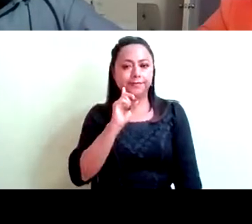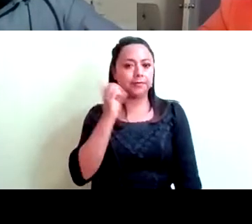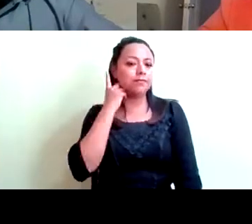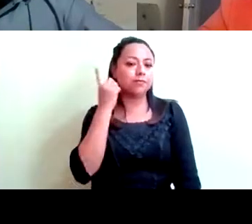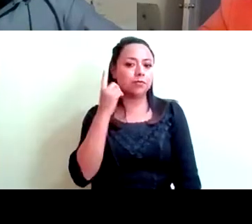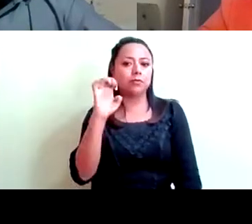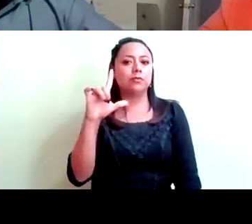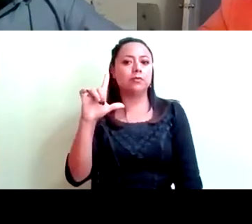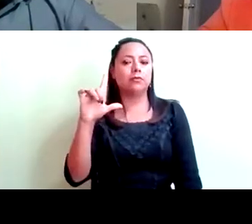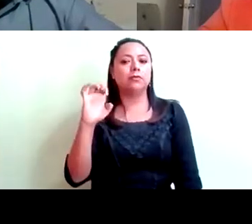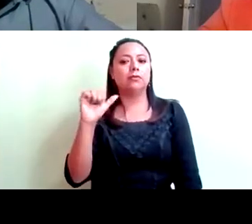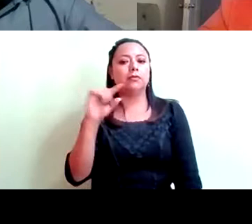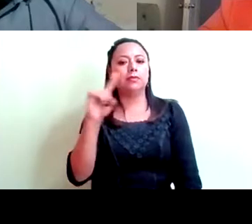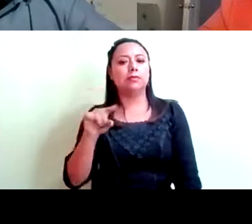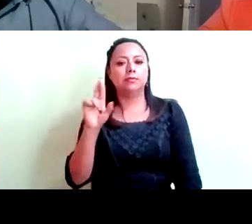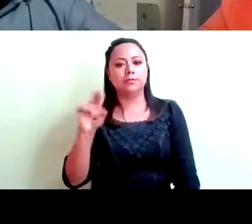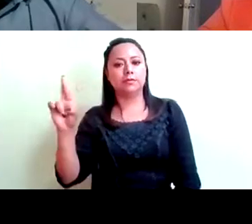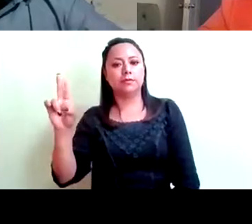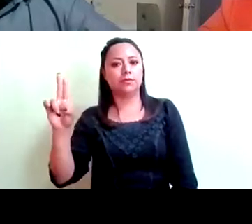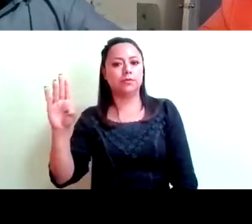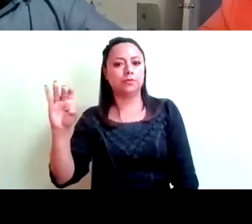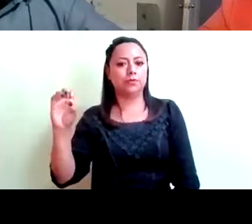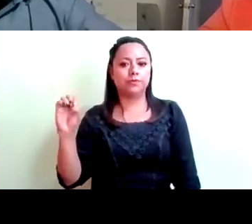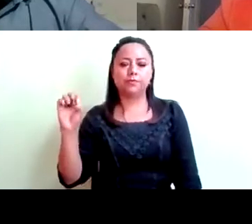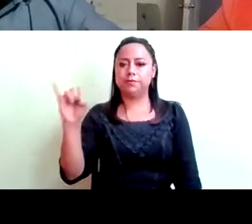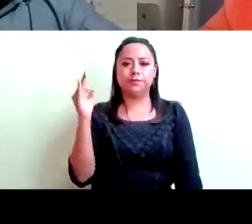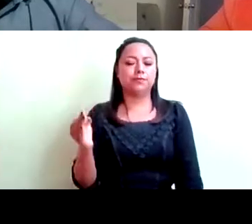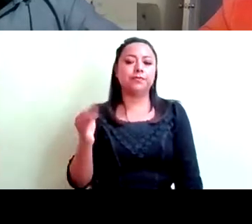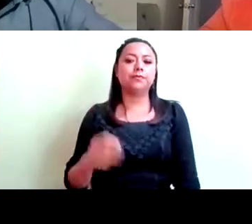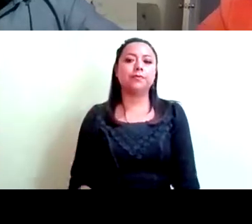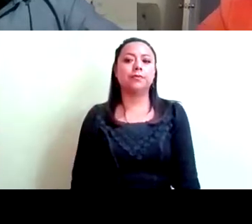Rubio Aldarán. Rubio Aldarán, a favor.